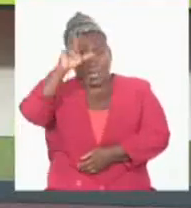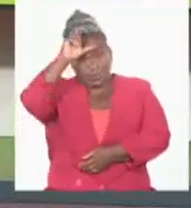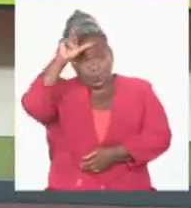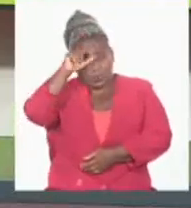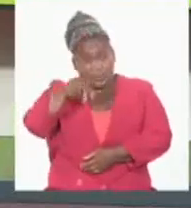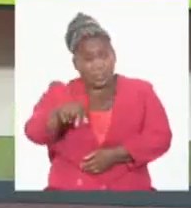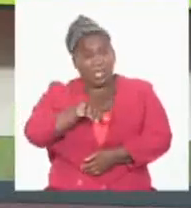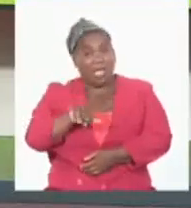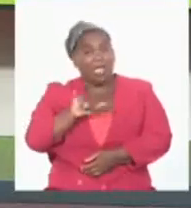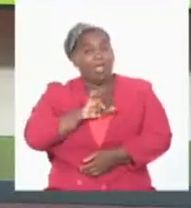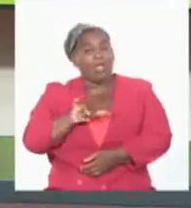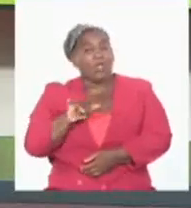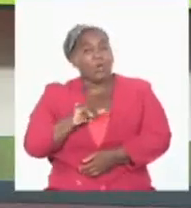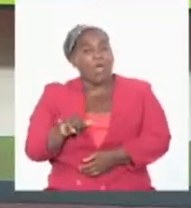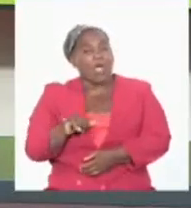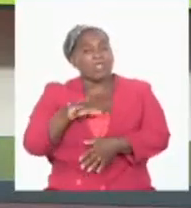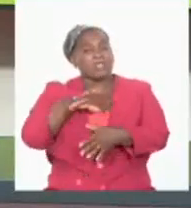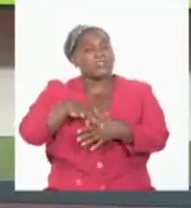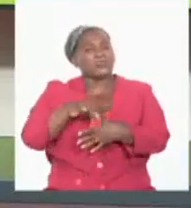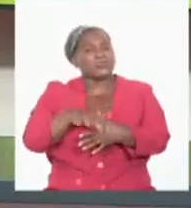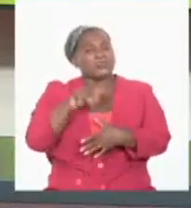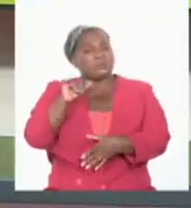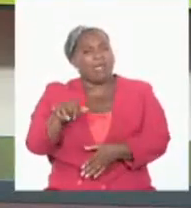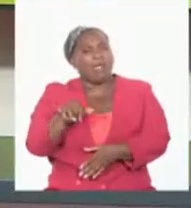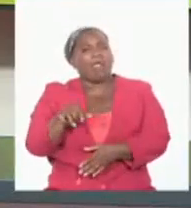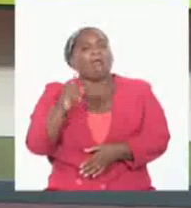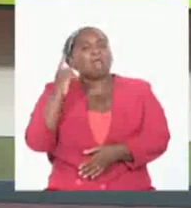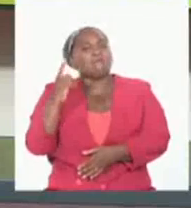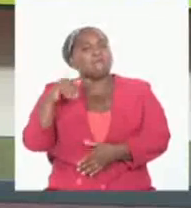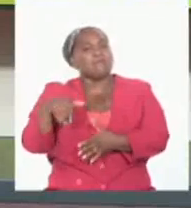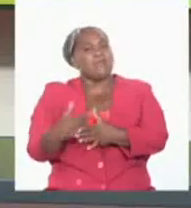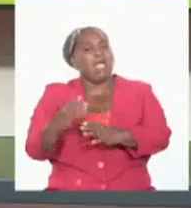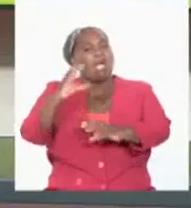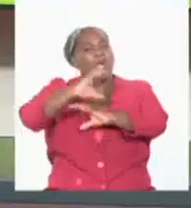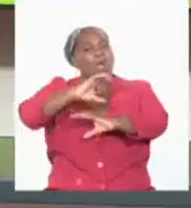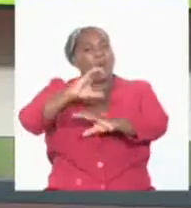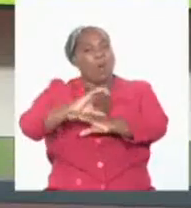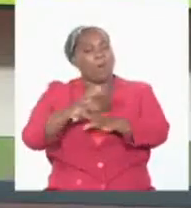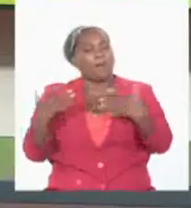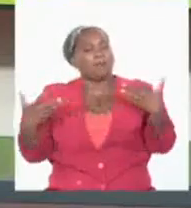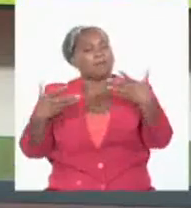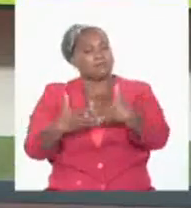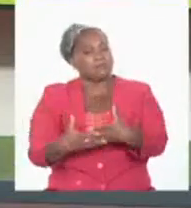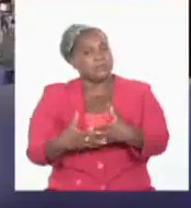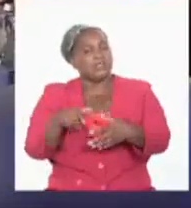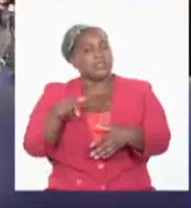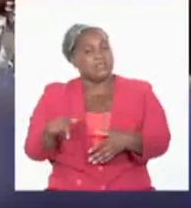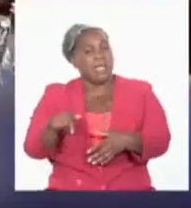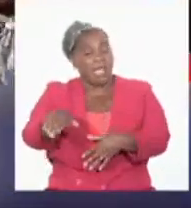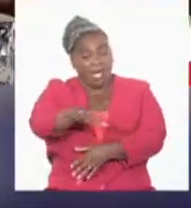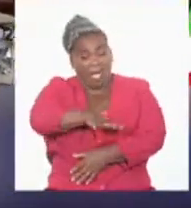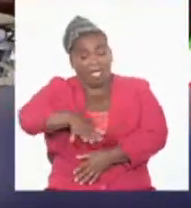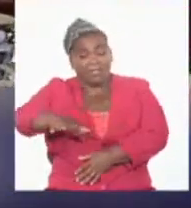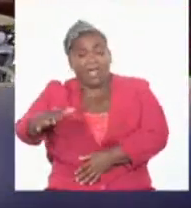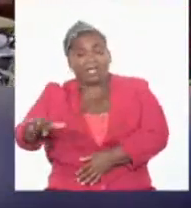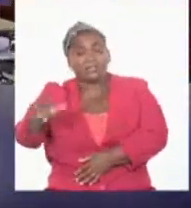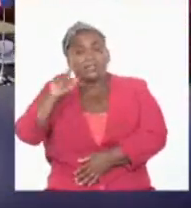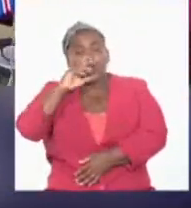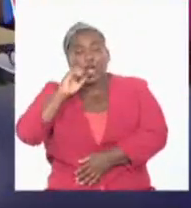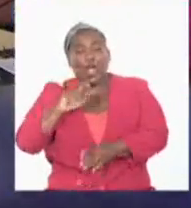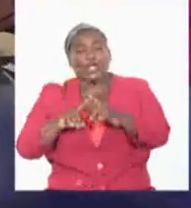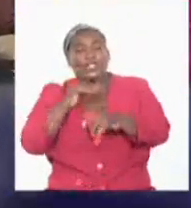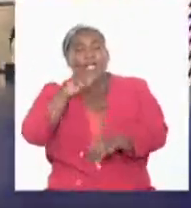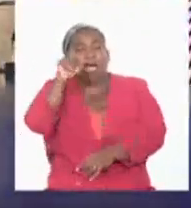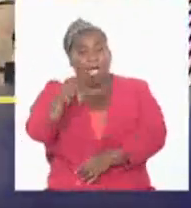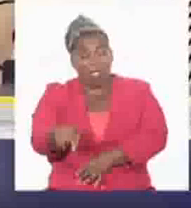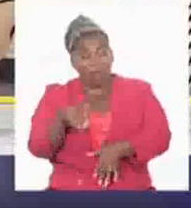propósito en el caso de Suecia, transcurrió la primera jornada de la cumbre de la Alianza del Atlántico Norte en Lituania. A la cita de la Alianza Atlántica